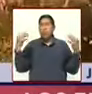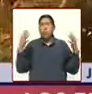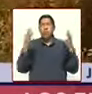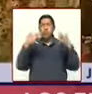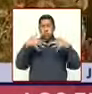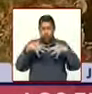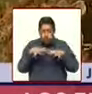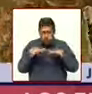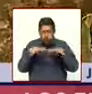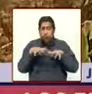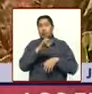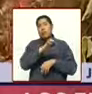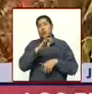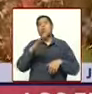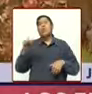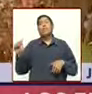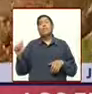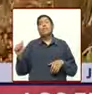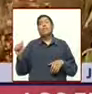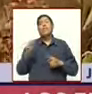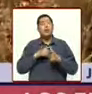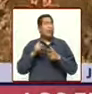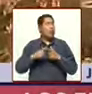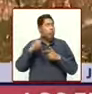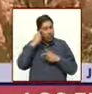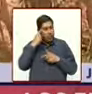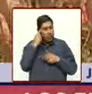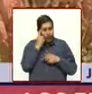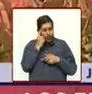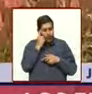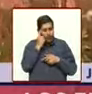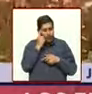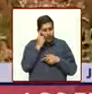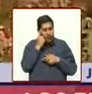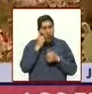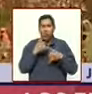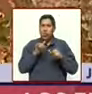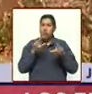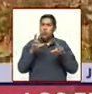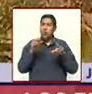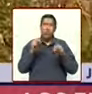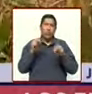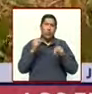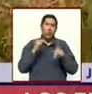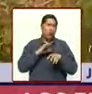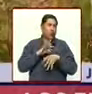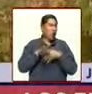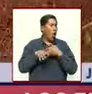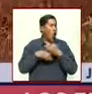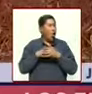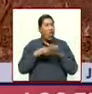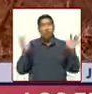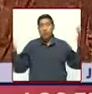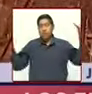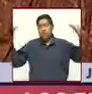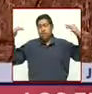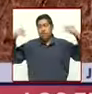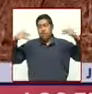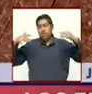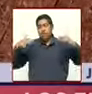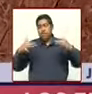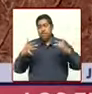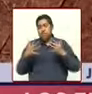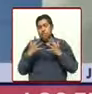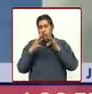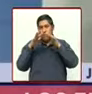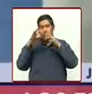va a concentrar acá en Cochabamba. Entonces yo estimo que todavía no estamos viendo el total de humareda que vamos a tener acá en